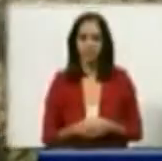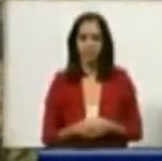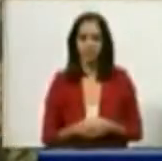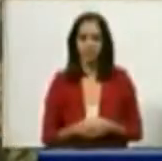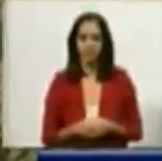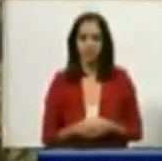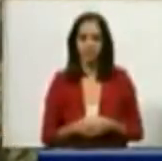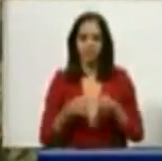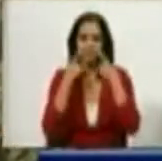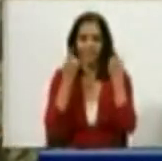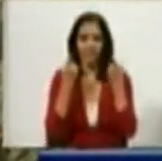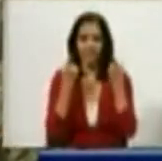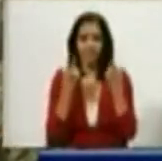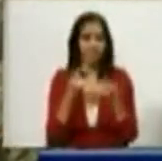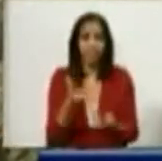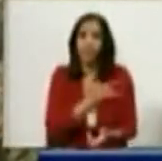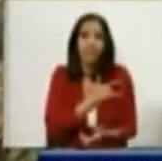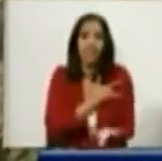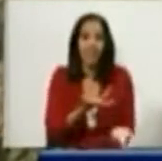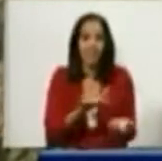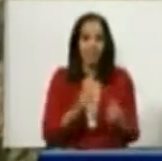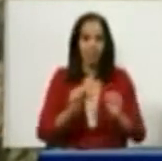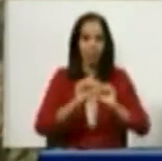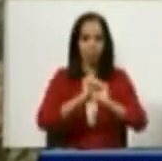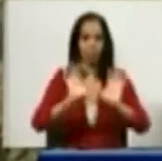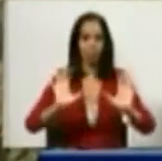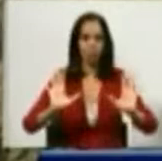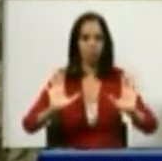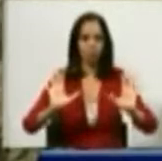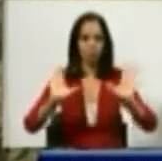dejaron en visto en